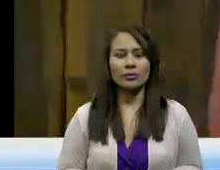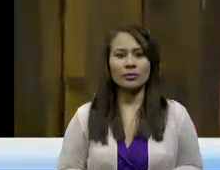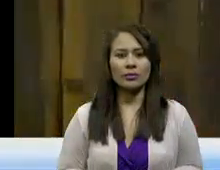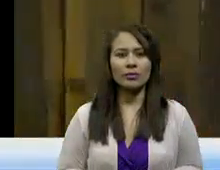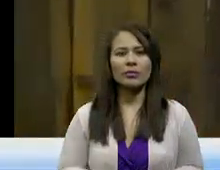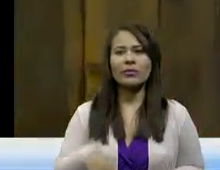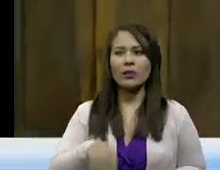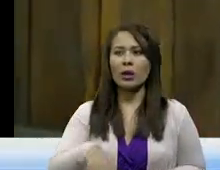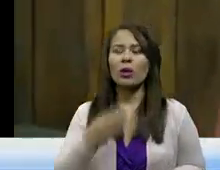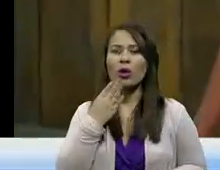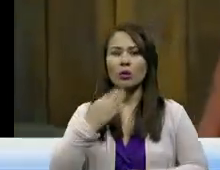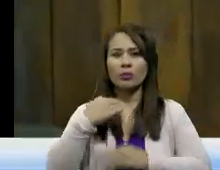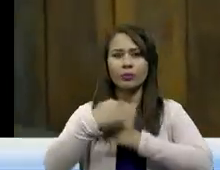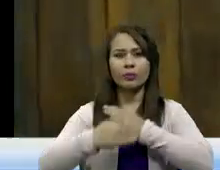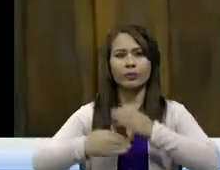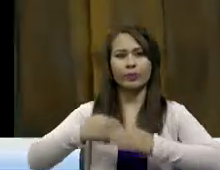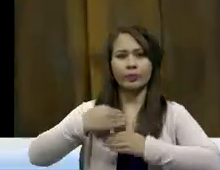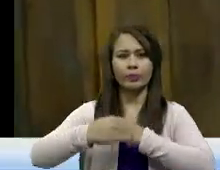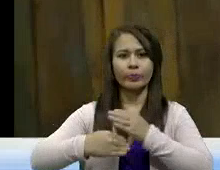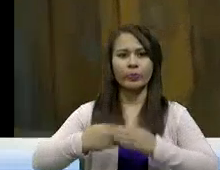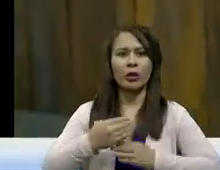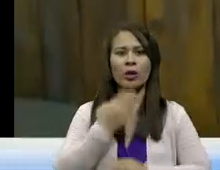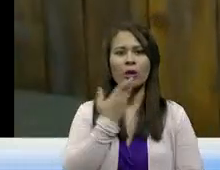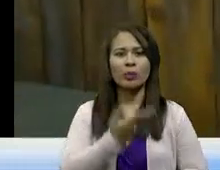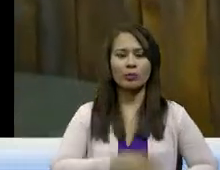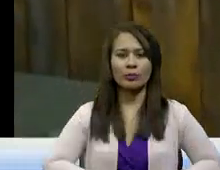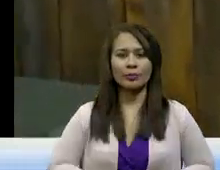¿Y ahí cómo lo envolvemos?